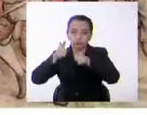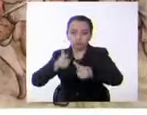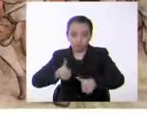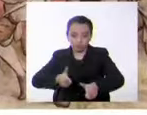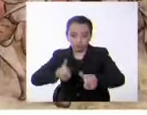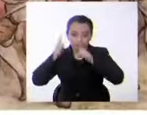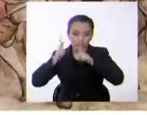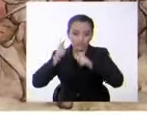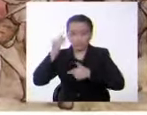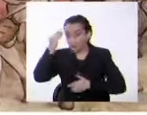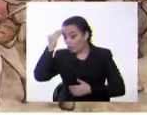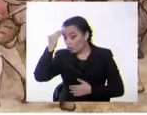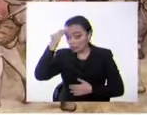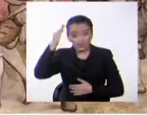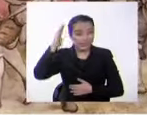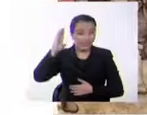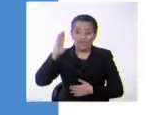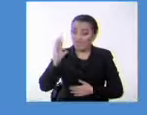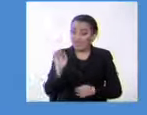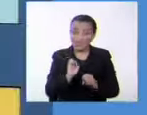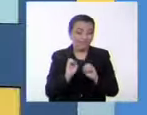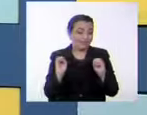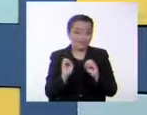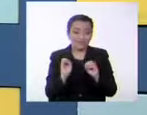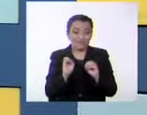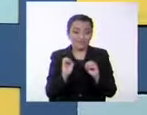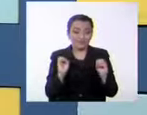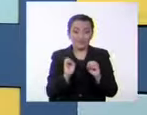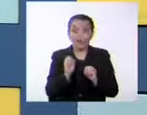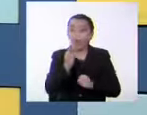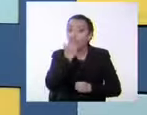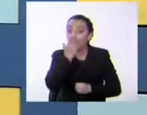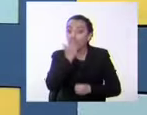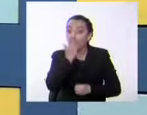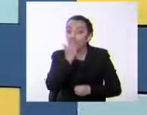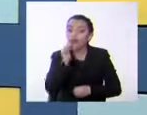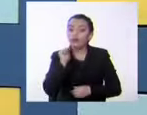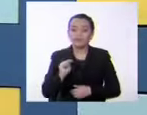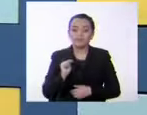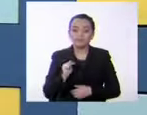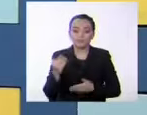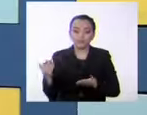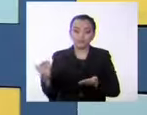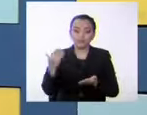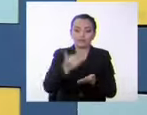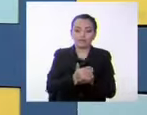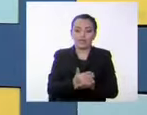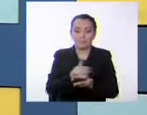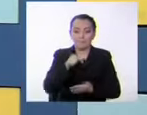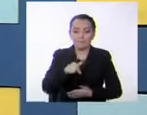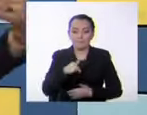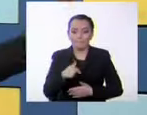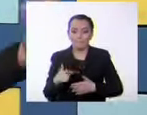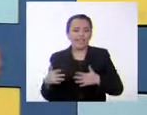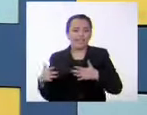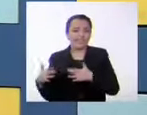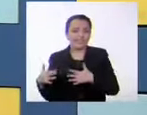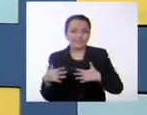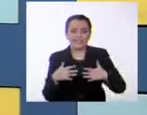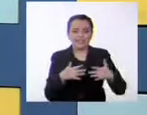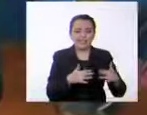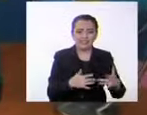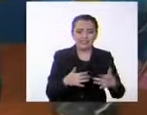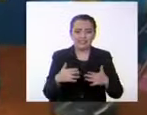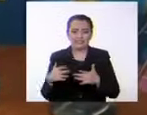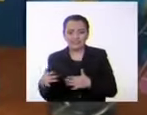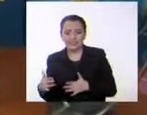los indígenas, y así fue que llegaron a este lugar donde después se libraron grandes batallas que son las que nosotros vamos a